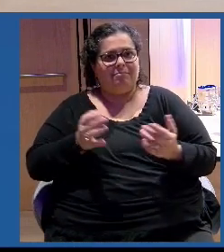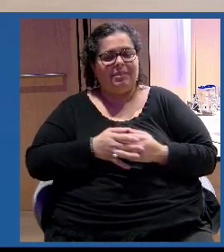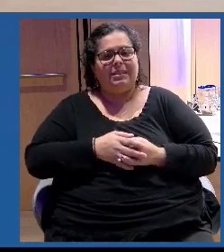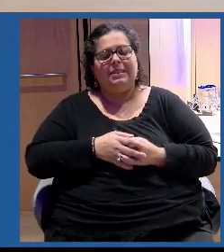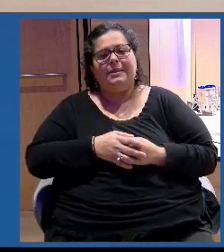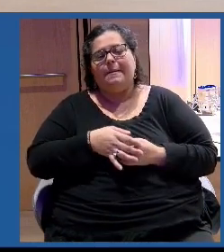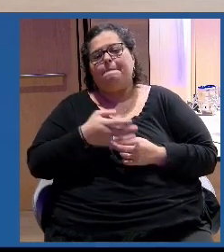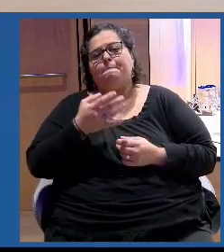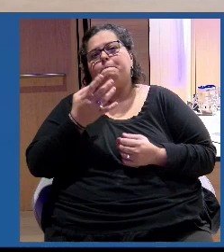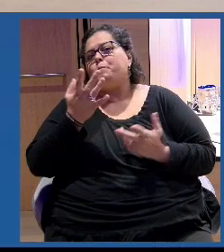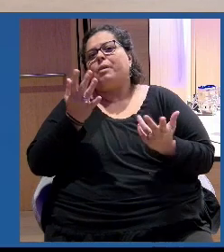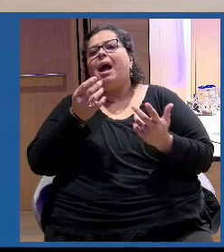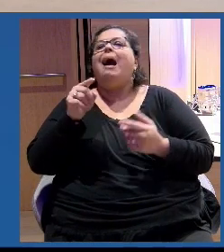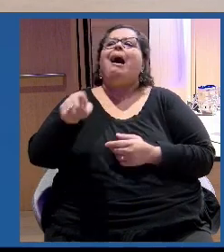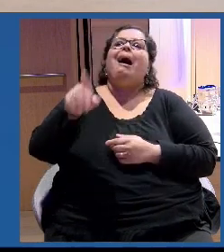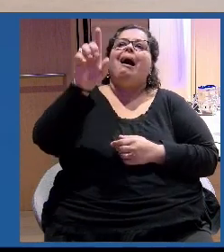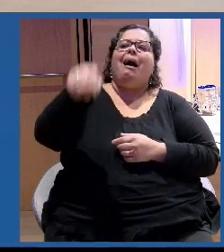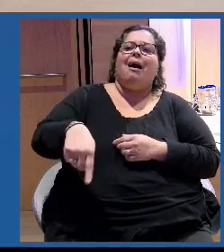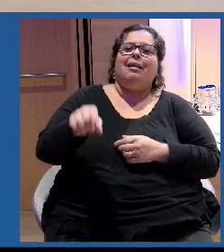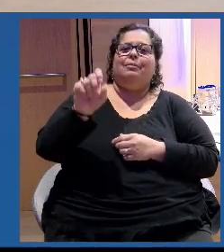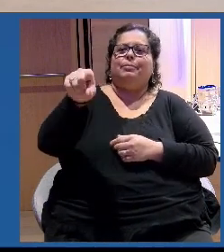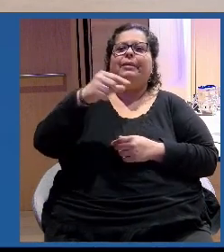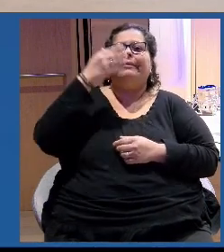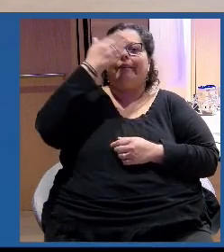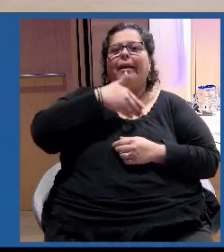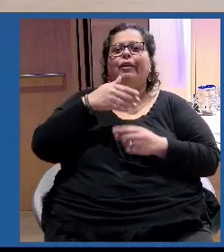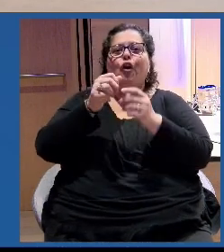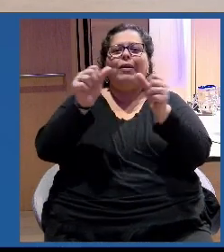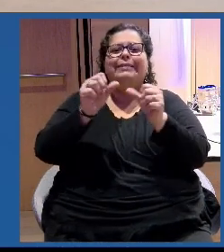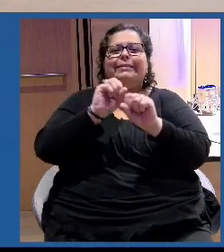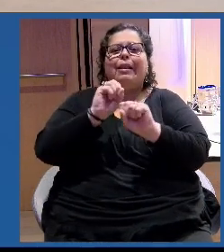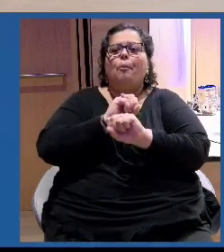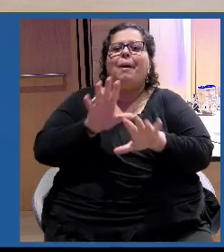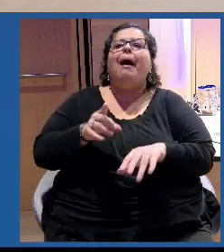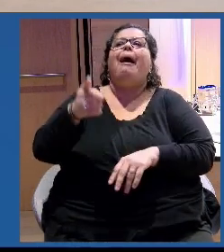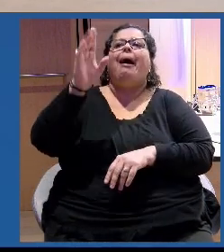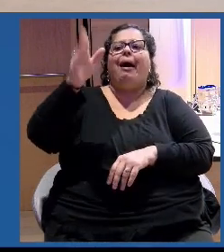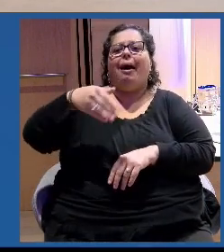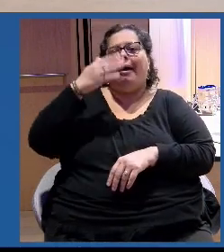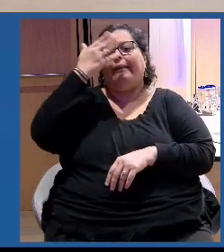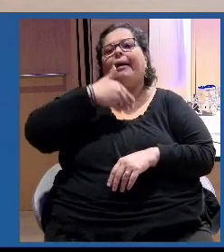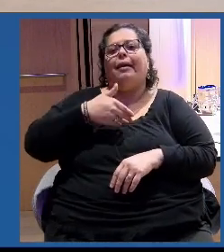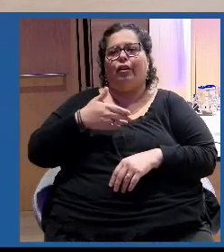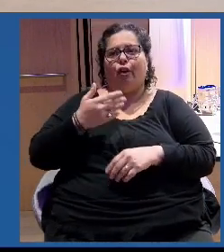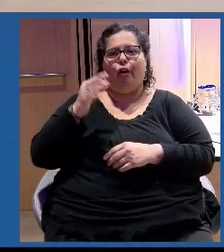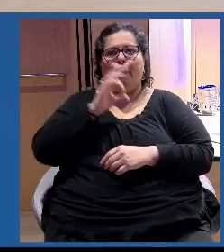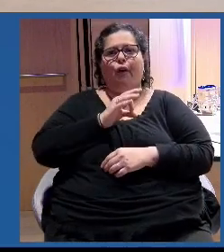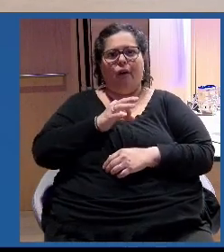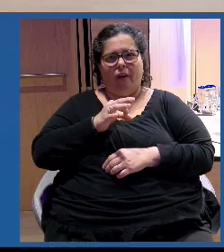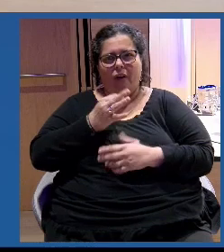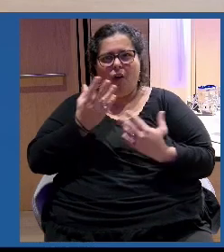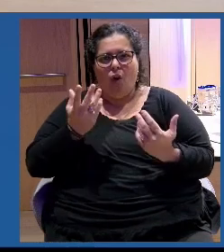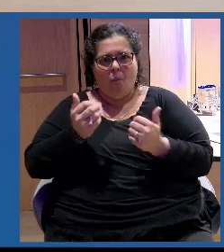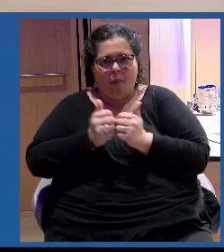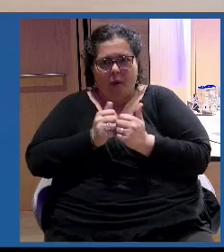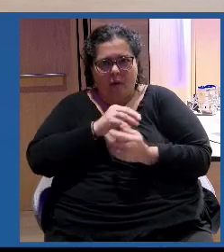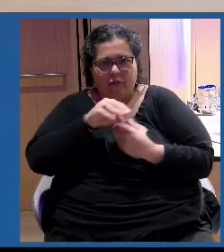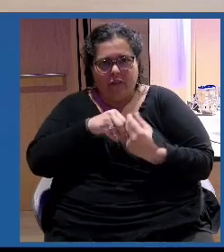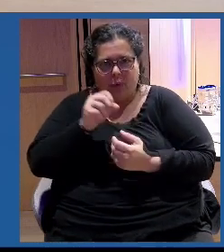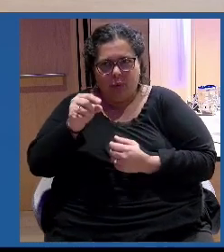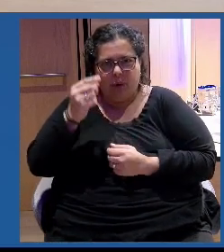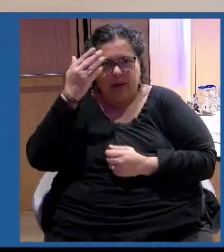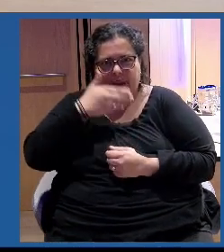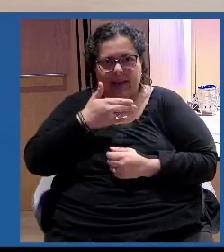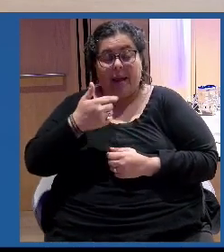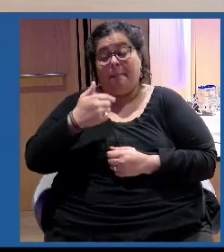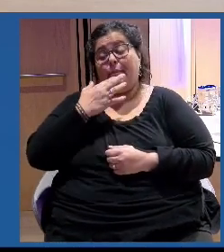mal, eso es porque es negro. O ya va a dañar la familia con una negra, ¿sí? Yo siempre cuento esta